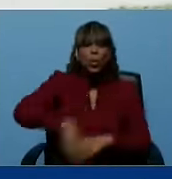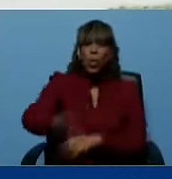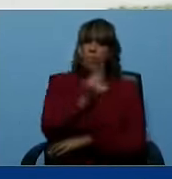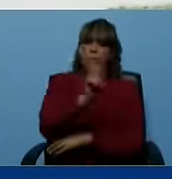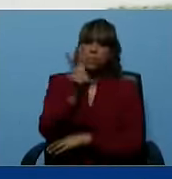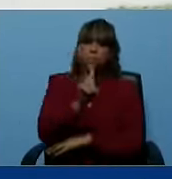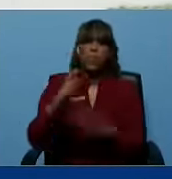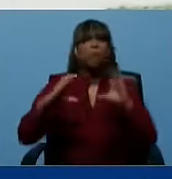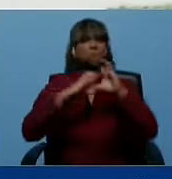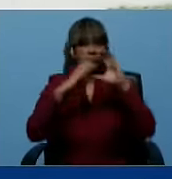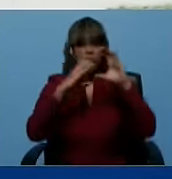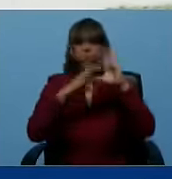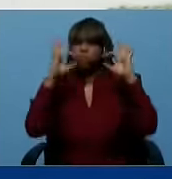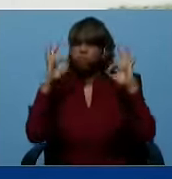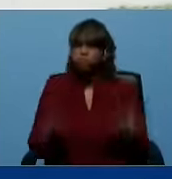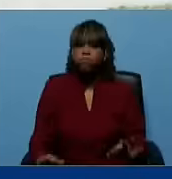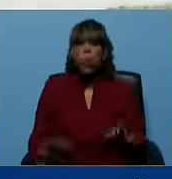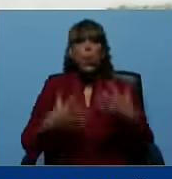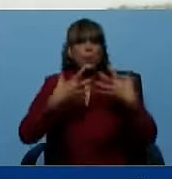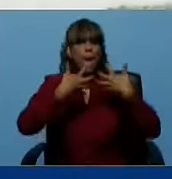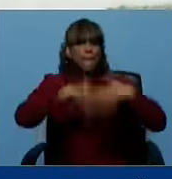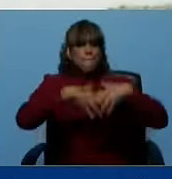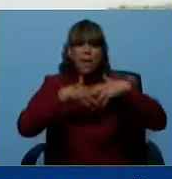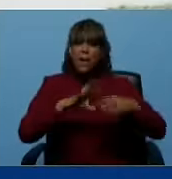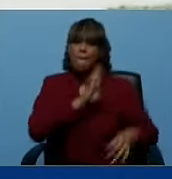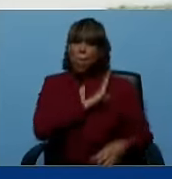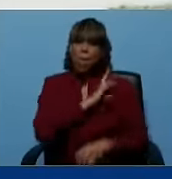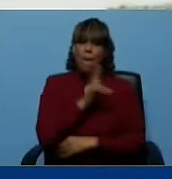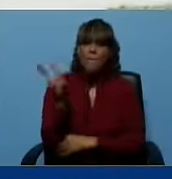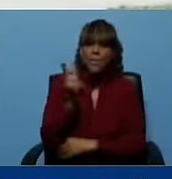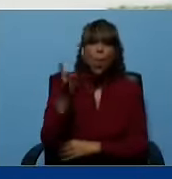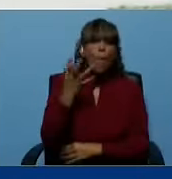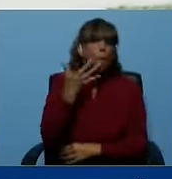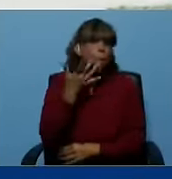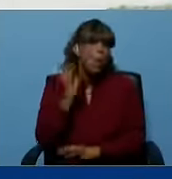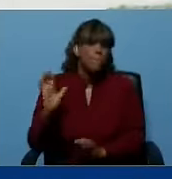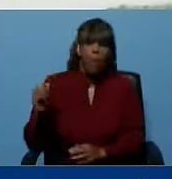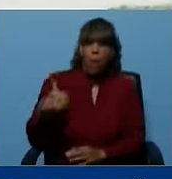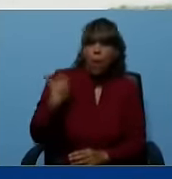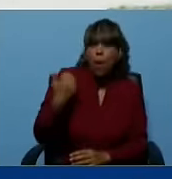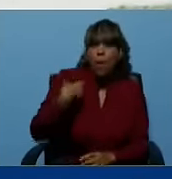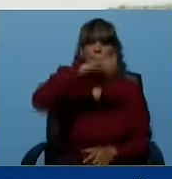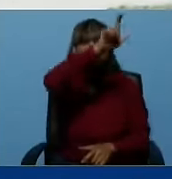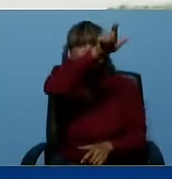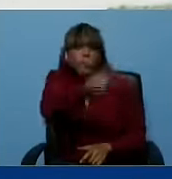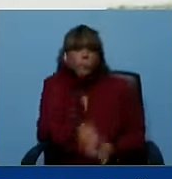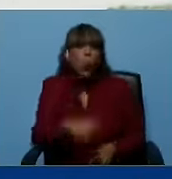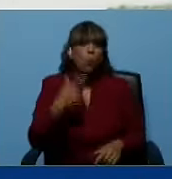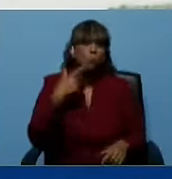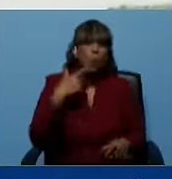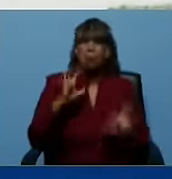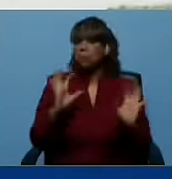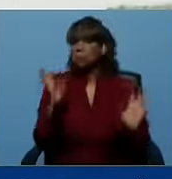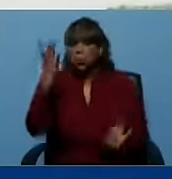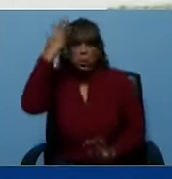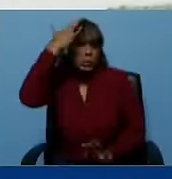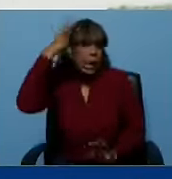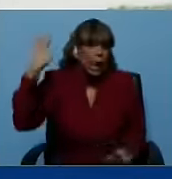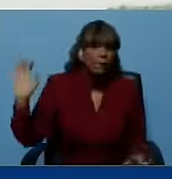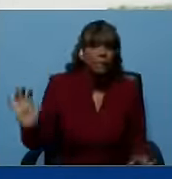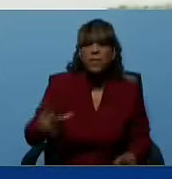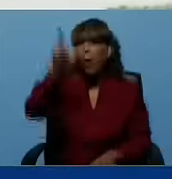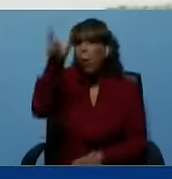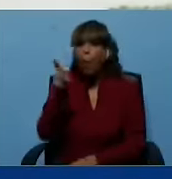Aquí hay una ley de telecomunicaciones. Por ejemplo, si sale cualquiera, no sé, sale un